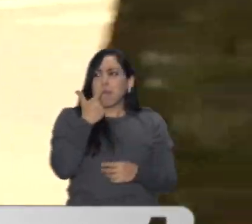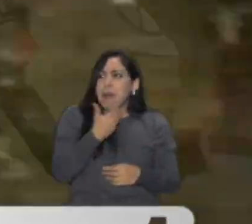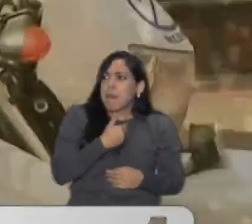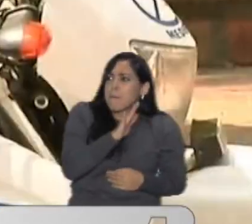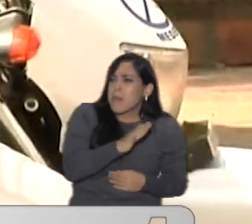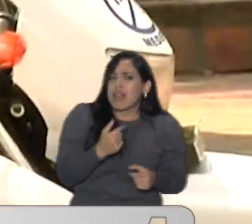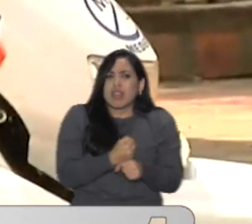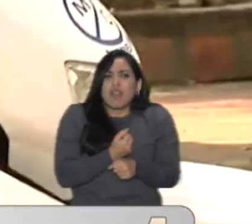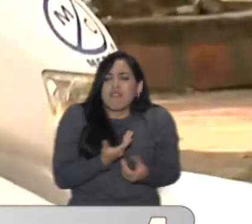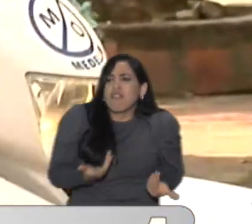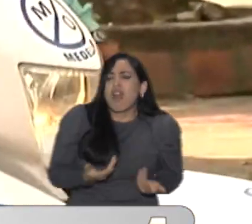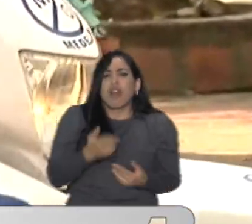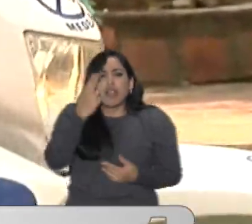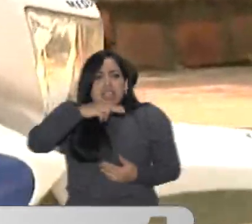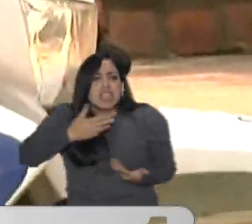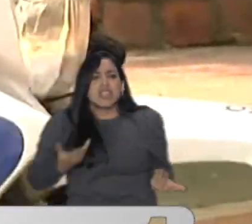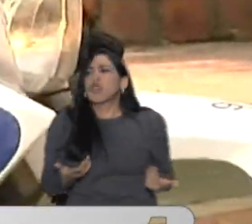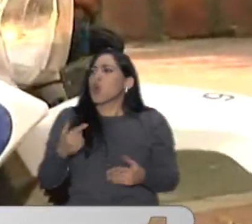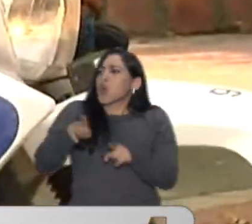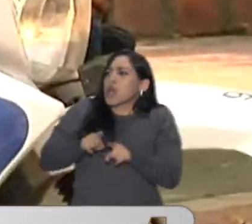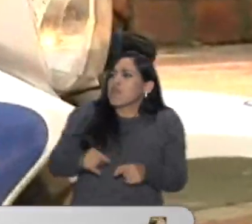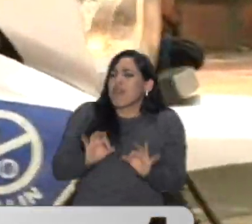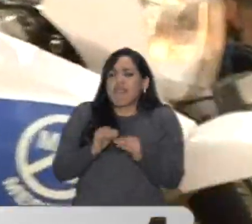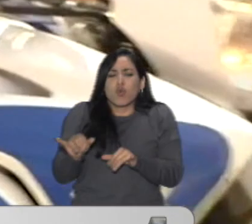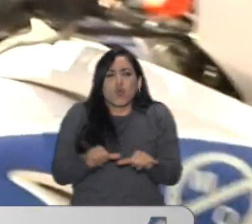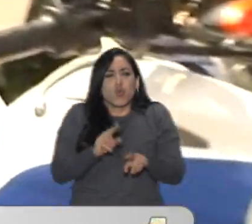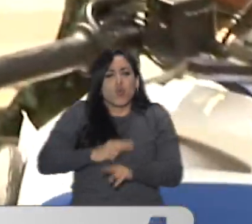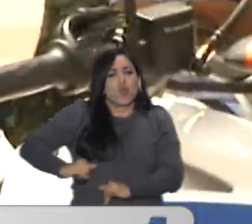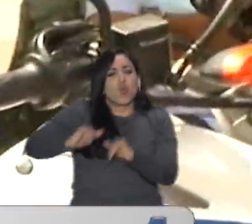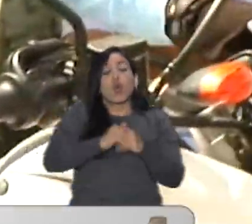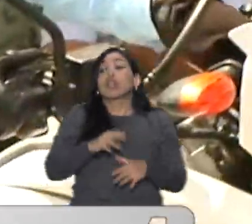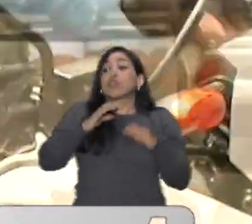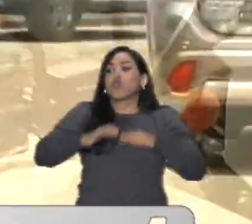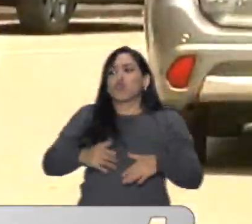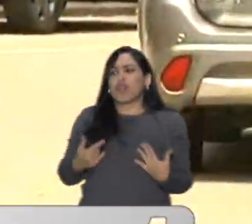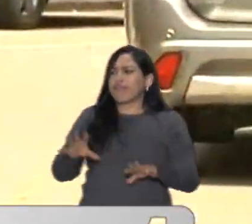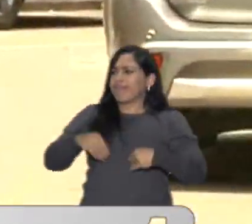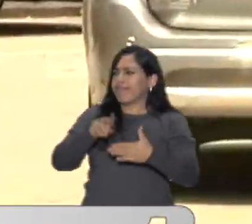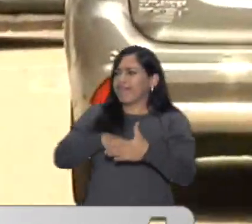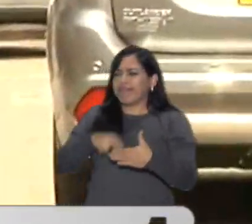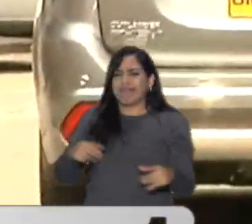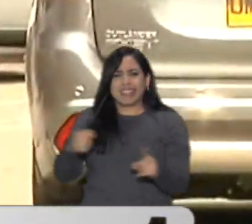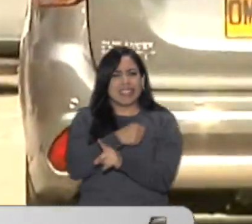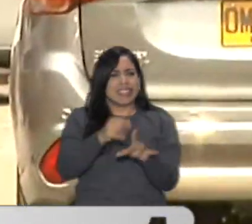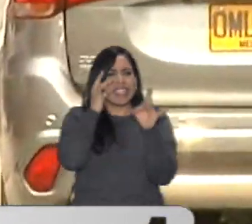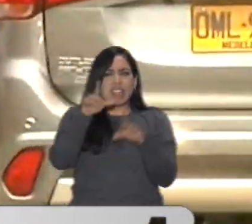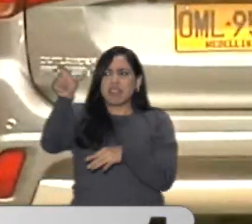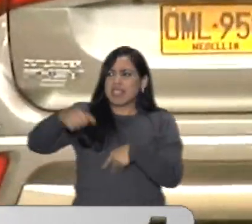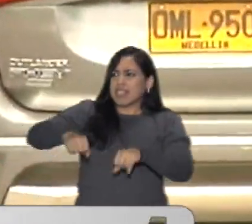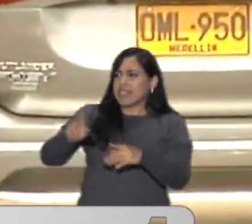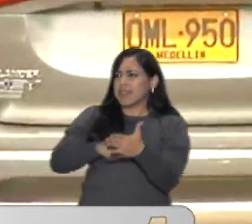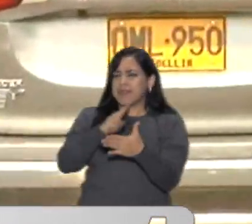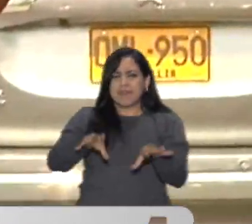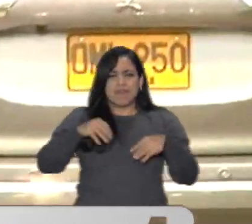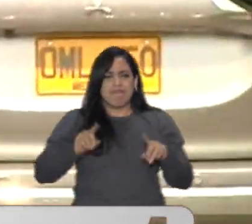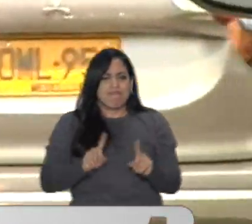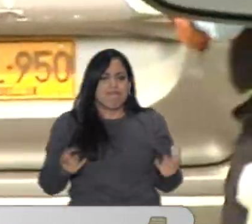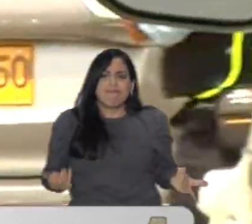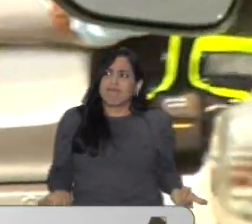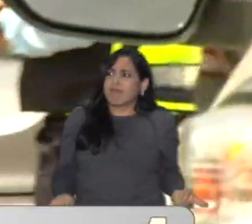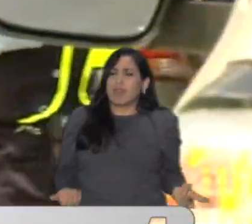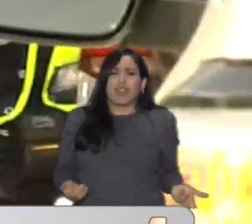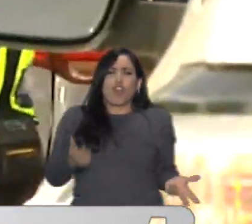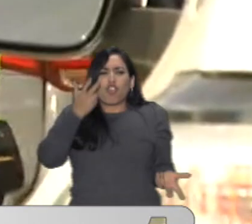familia, hijos, hermanos. Ciudadanos también rechazaron la agresión por parte del motociclista. No,